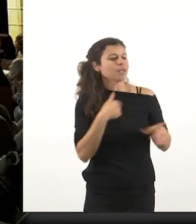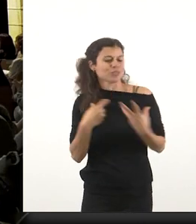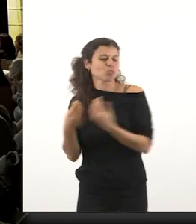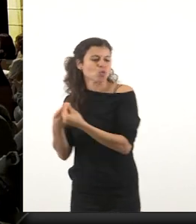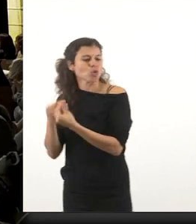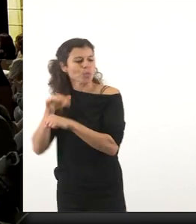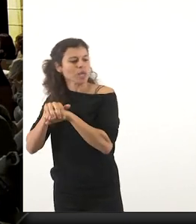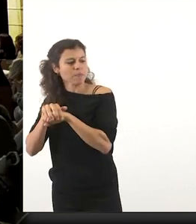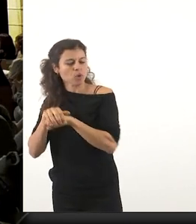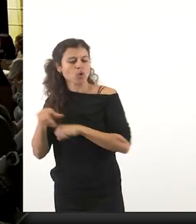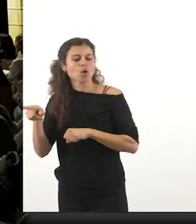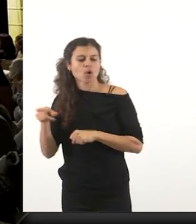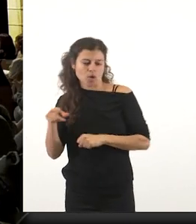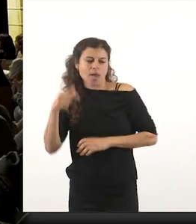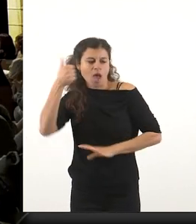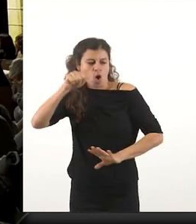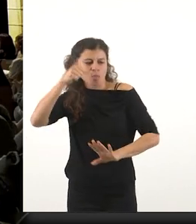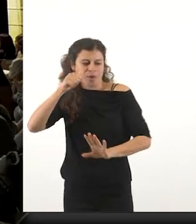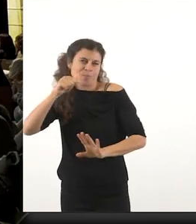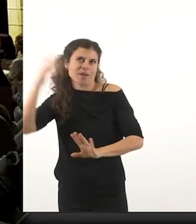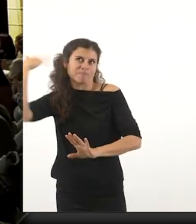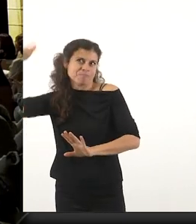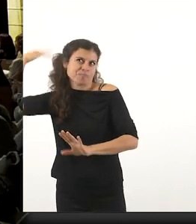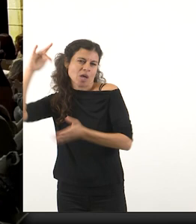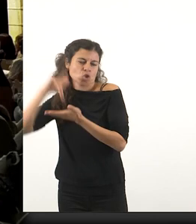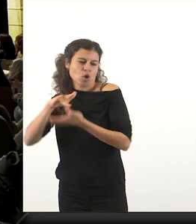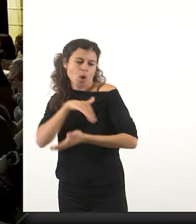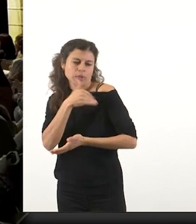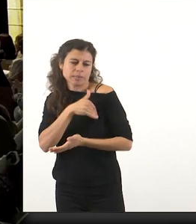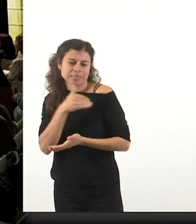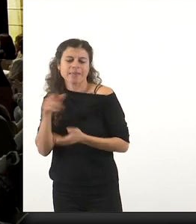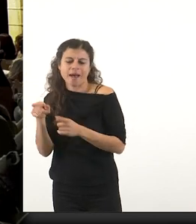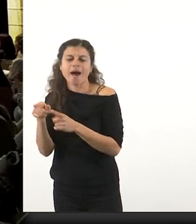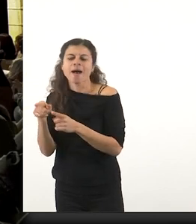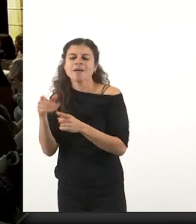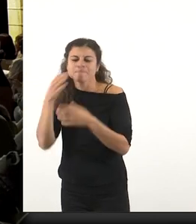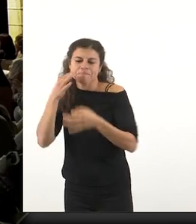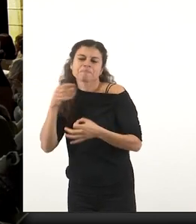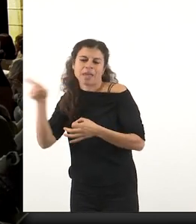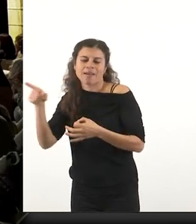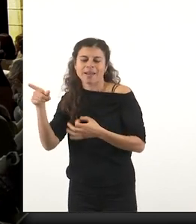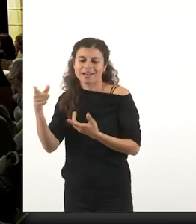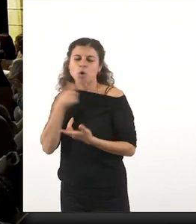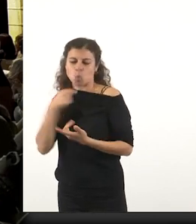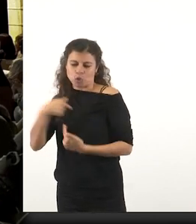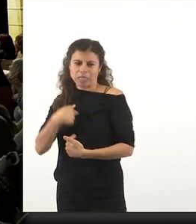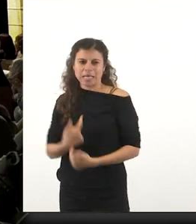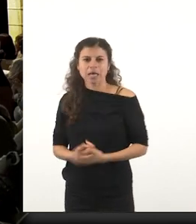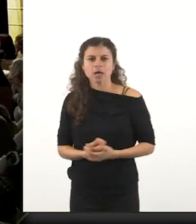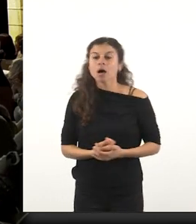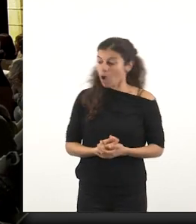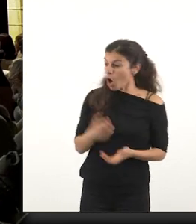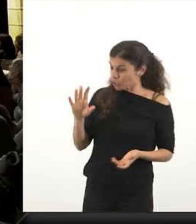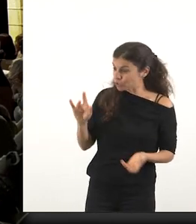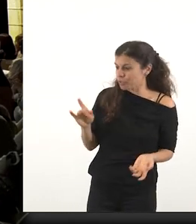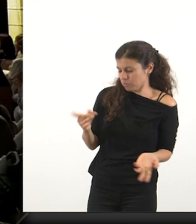tío. Bueno, a mí la facultad hubo una época, nunca tuvimos nada, ¿eh? Porque yo no quise, te tiraba los tejos, chaval. ¿Eh? Pues no me extraña, con lo